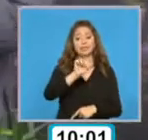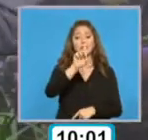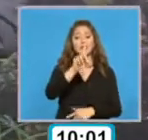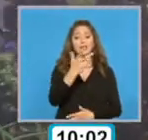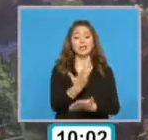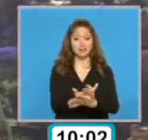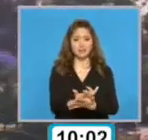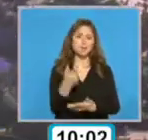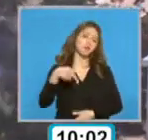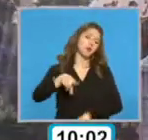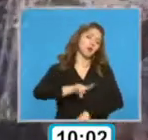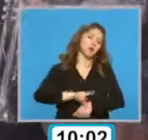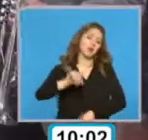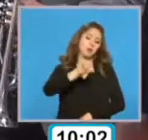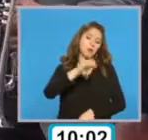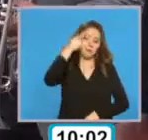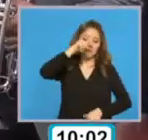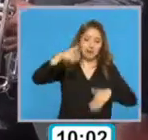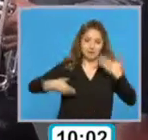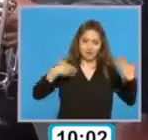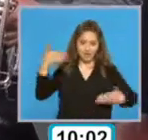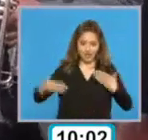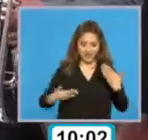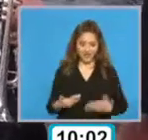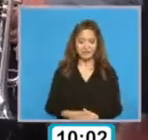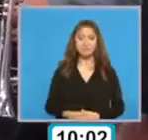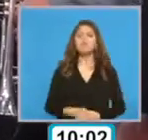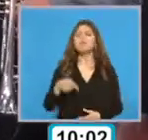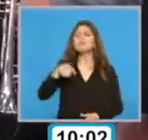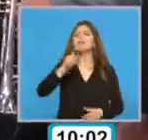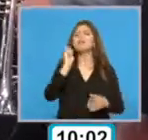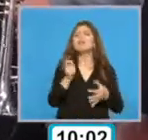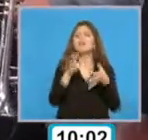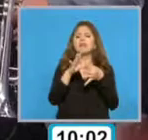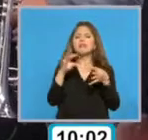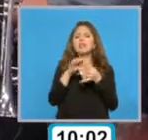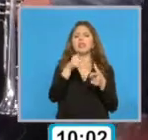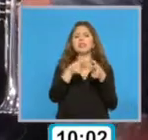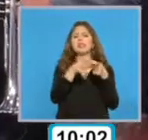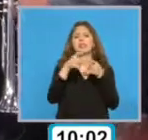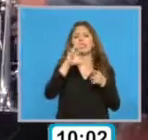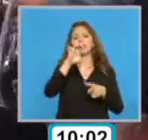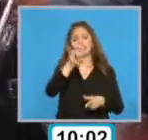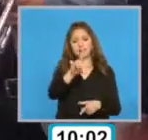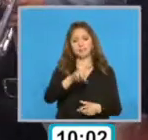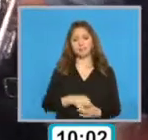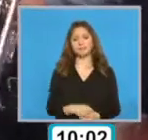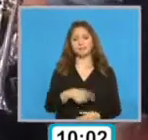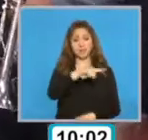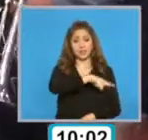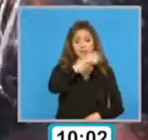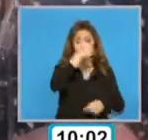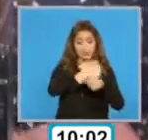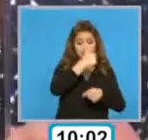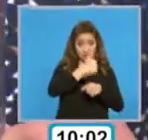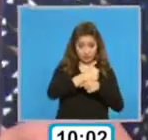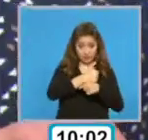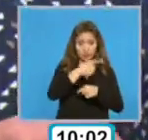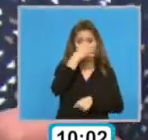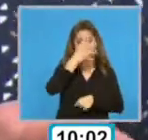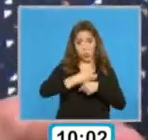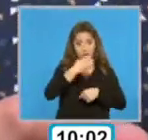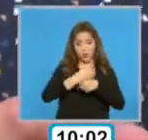jueves de bailar. y de Pues, gozar. ¿Verdad? Ya. Cuéntenme de este material discográfico, muchachos. Ya ese es el sexto material, cuarto